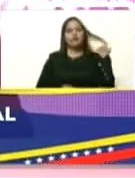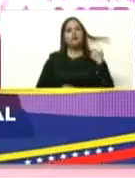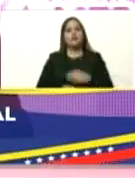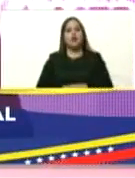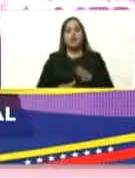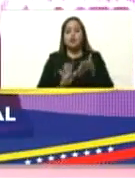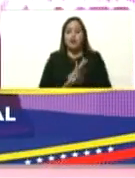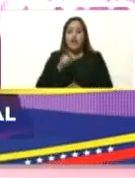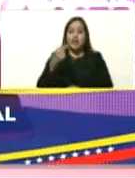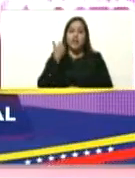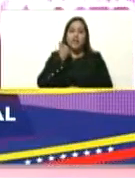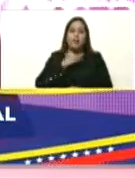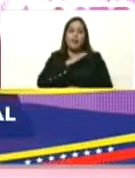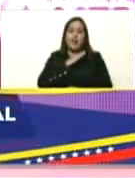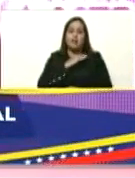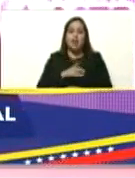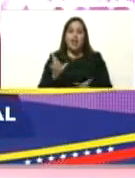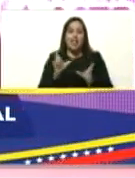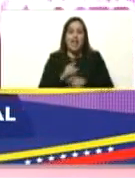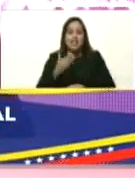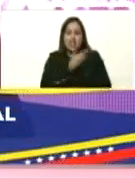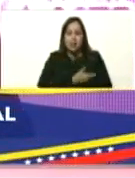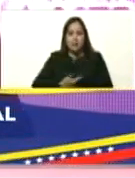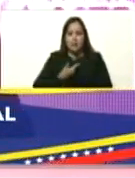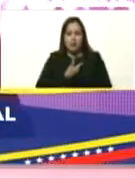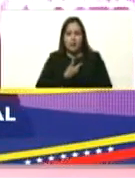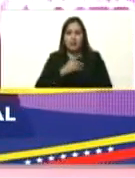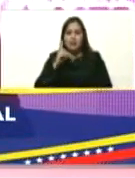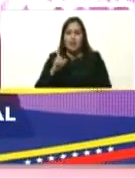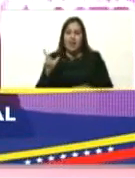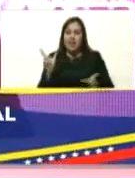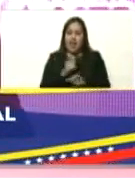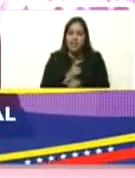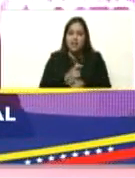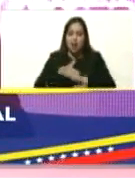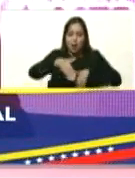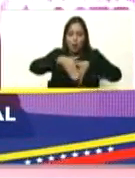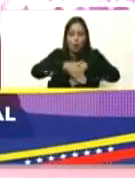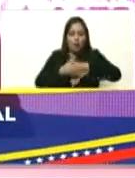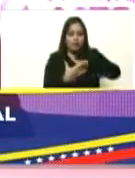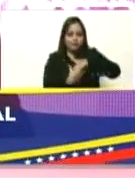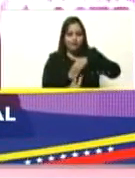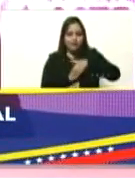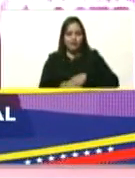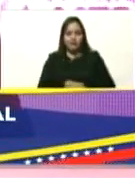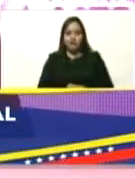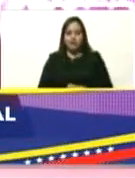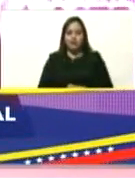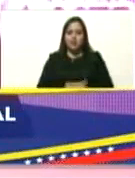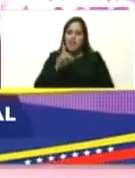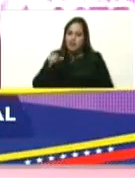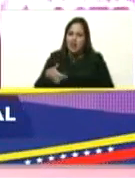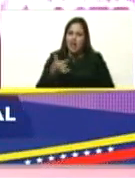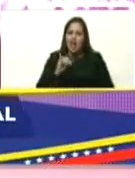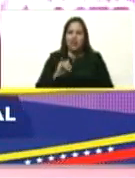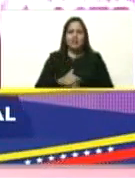este flagelo, el cáncer de mama y el cáncer de cuello uterino también. que